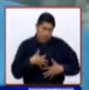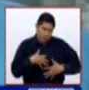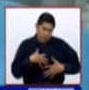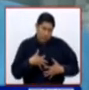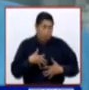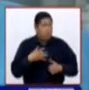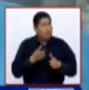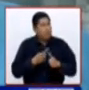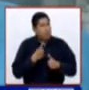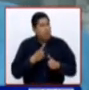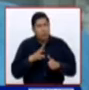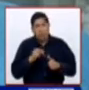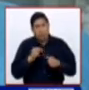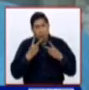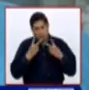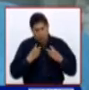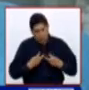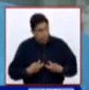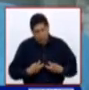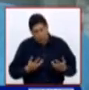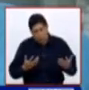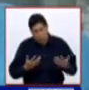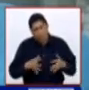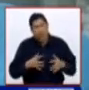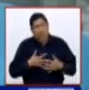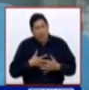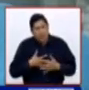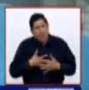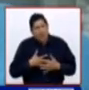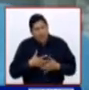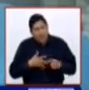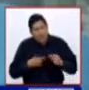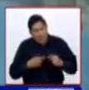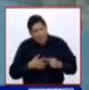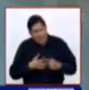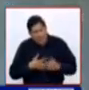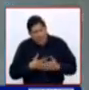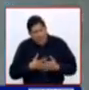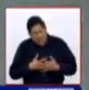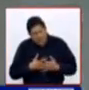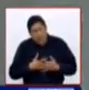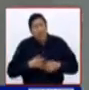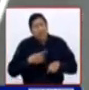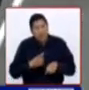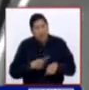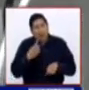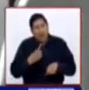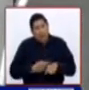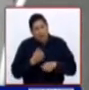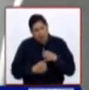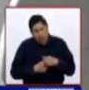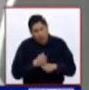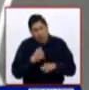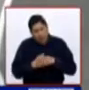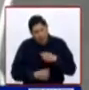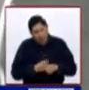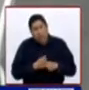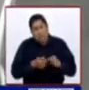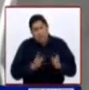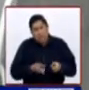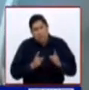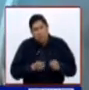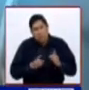no se ha diagnosticado. Ya era un dolor, ella tenía un dolor abdominal ya de varios años y que,